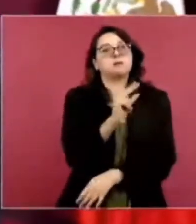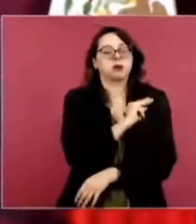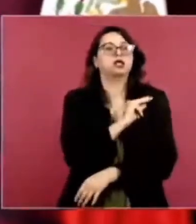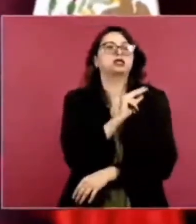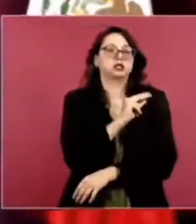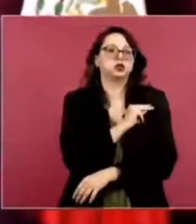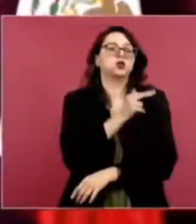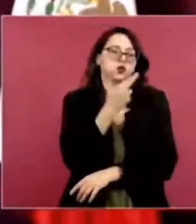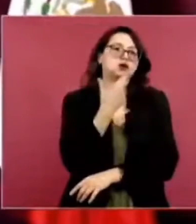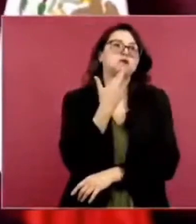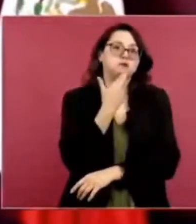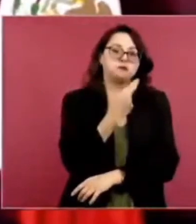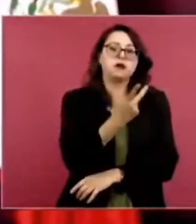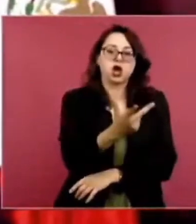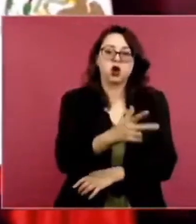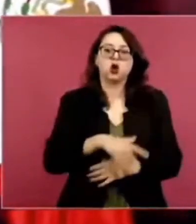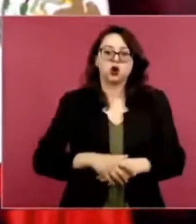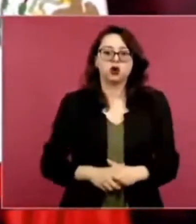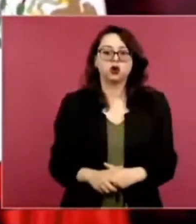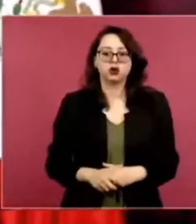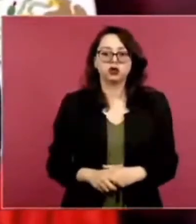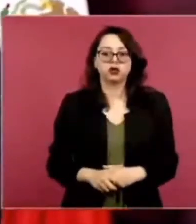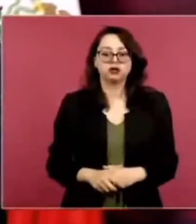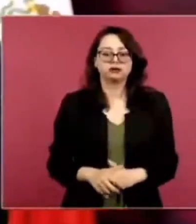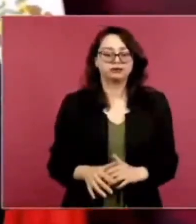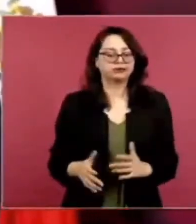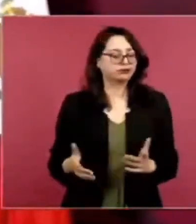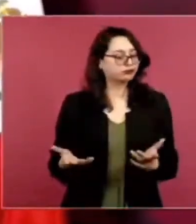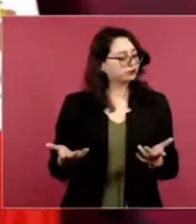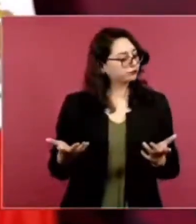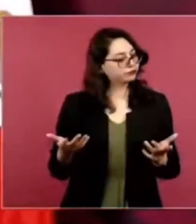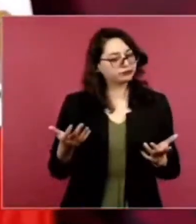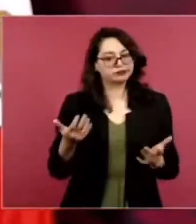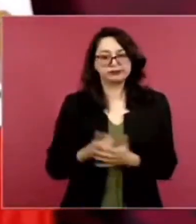en casi todas las disciplinas